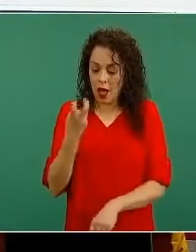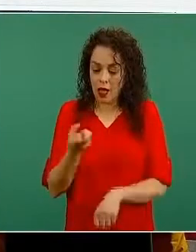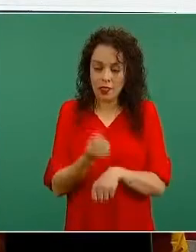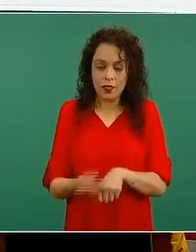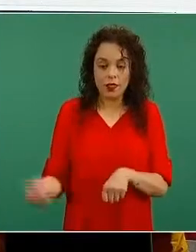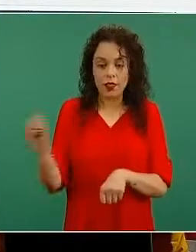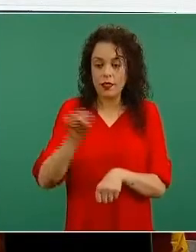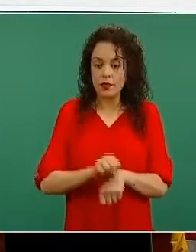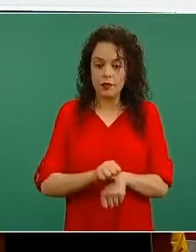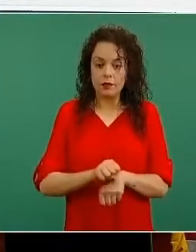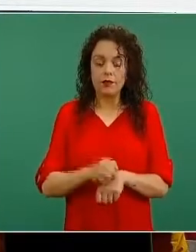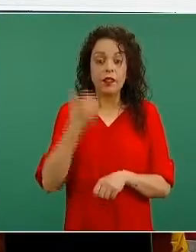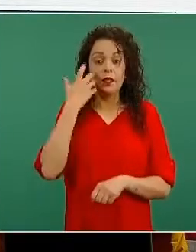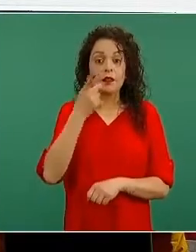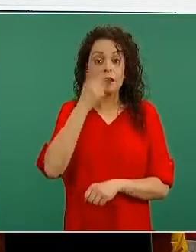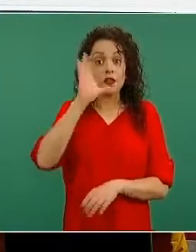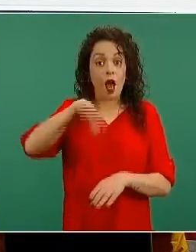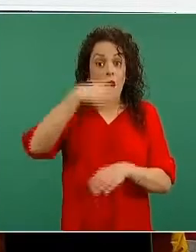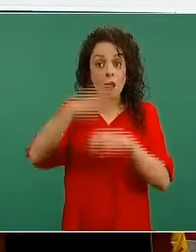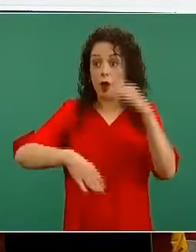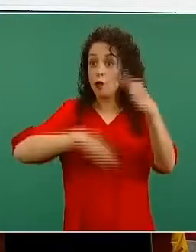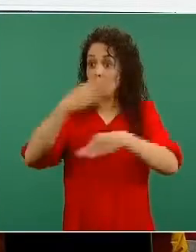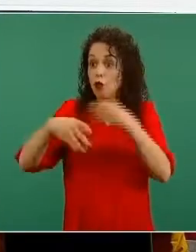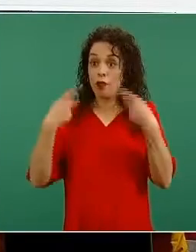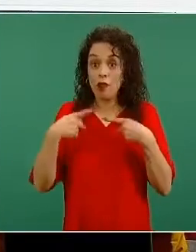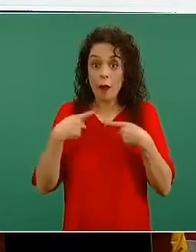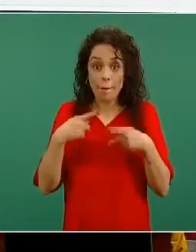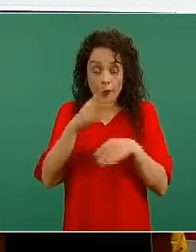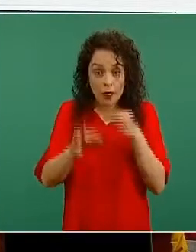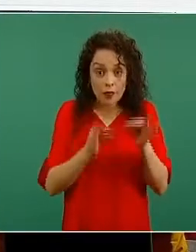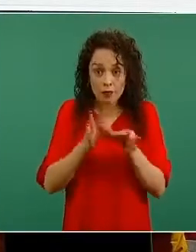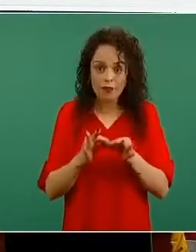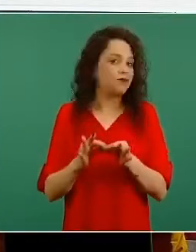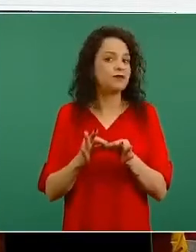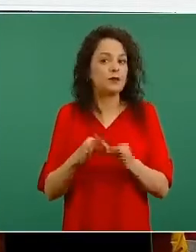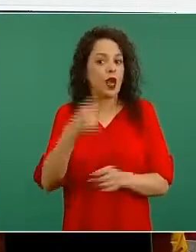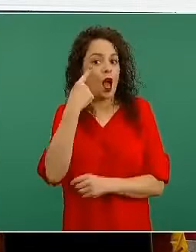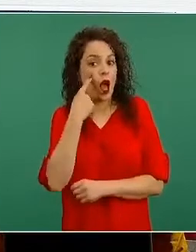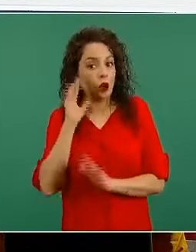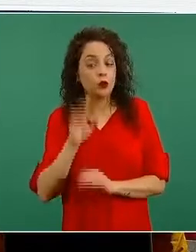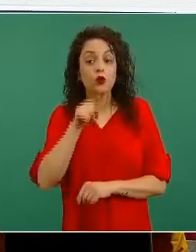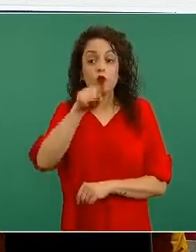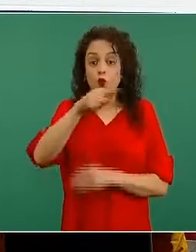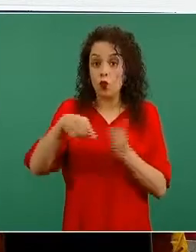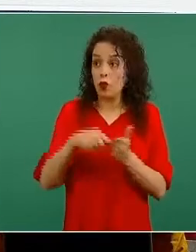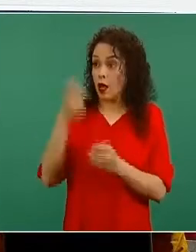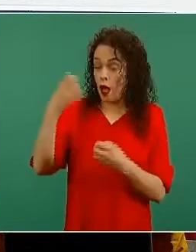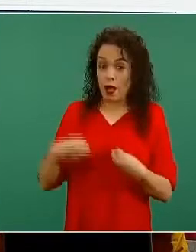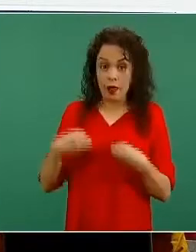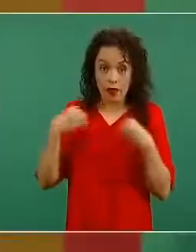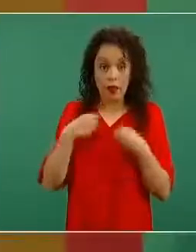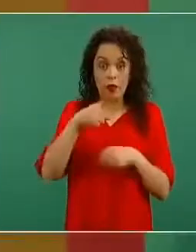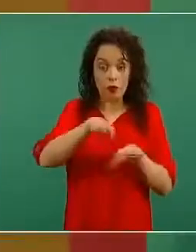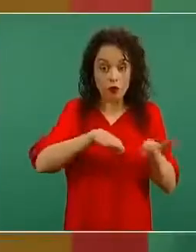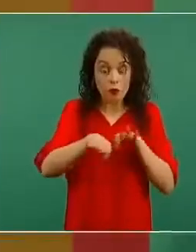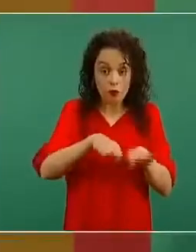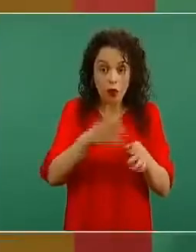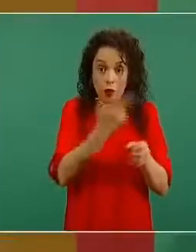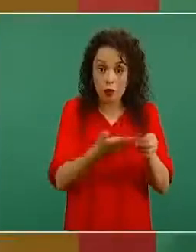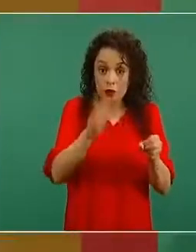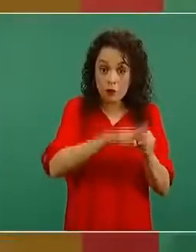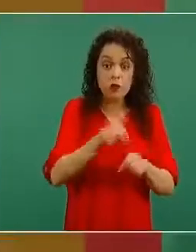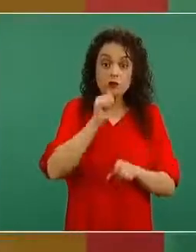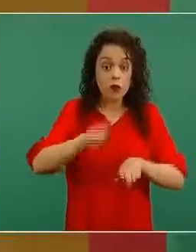quiere decir que se acabó de vacunar a todo el personal de salud. Ojo, si usted vive en estas entidades federativas y es personal de salud COVID y aún no le han